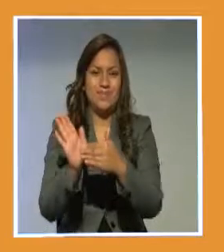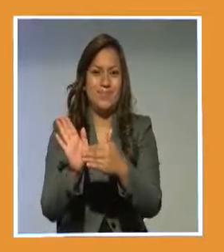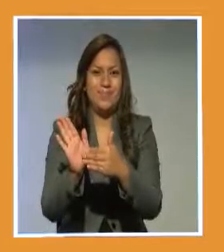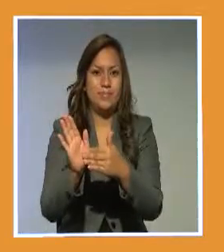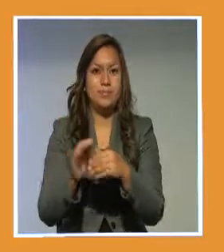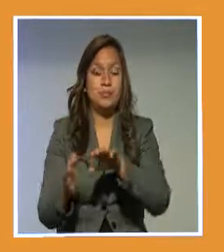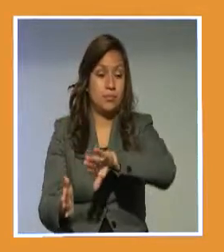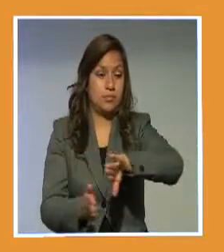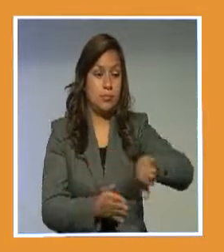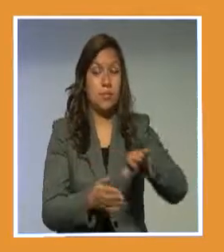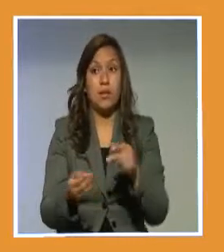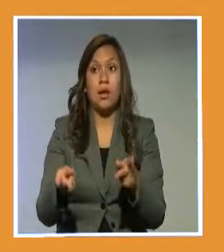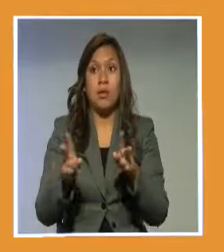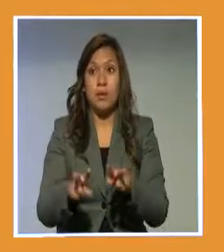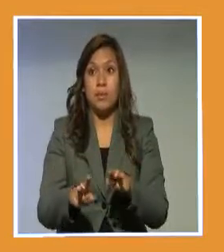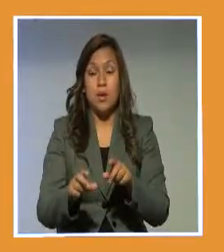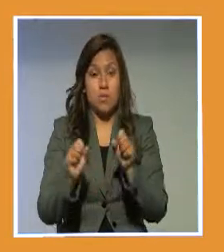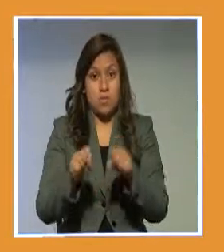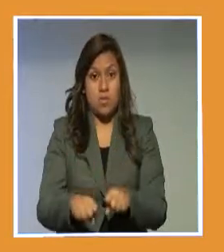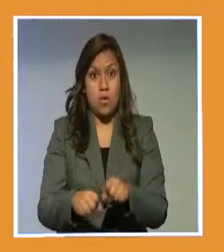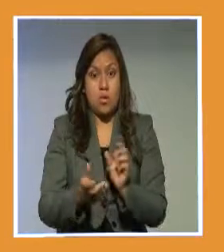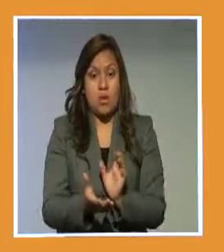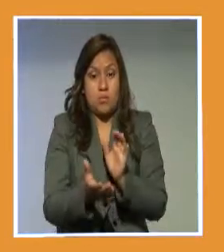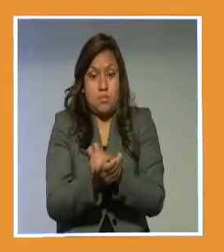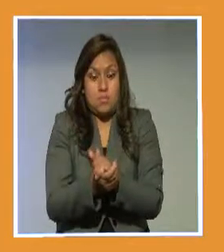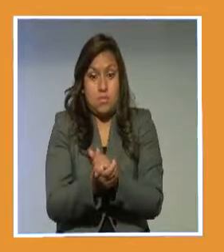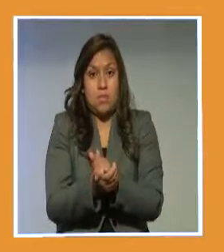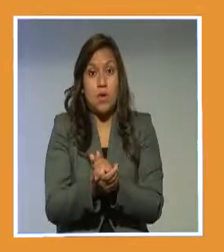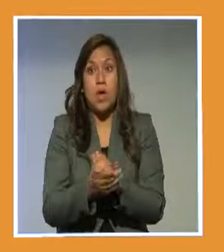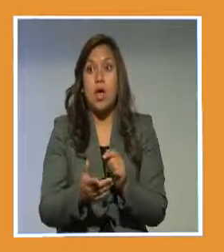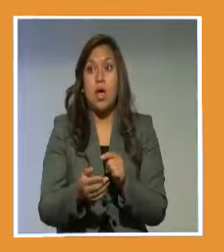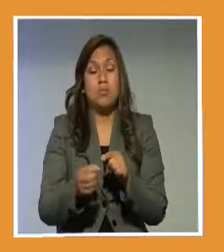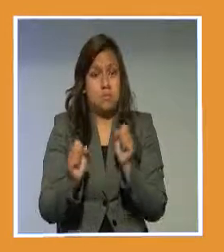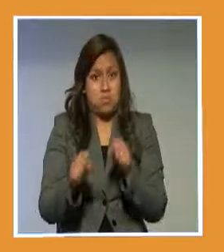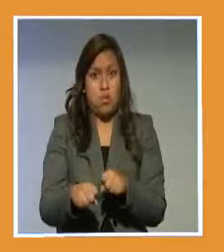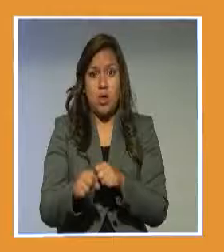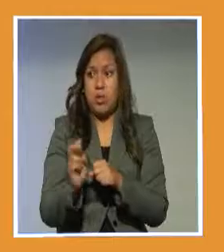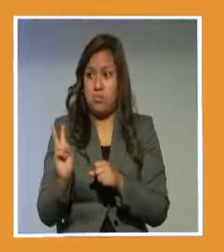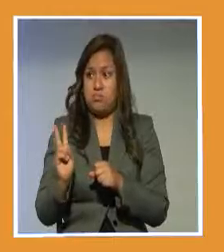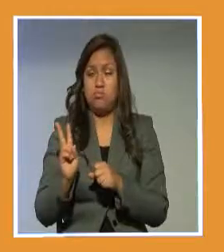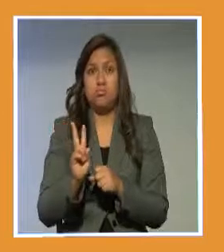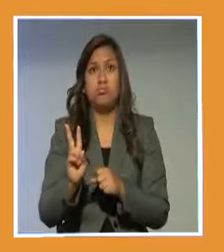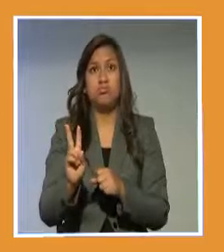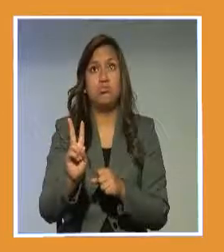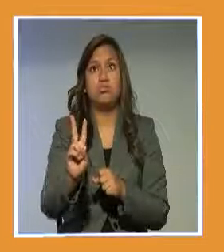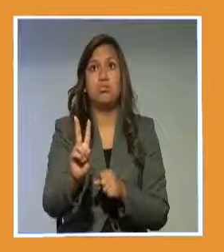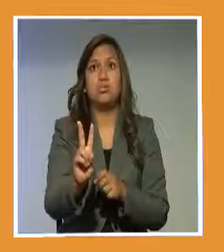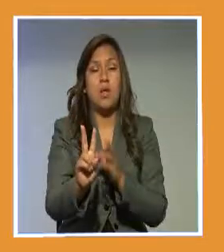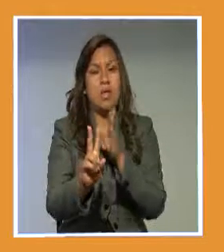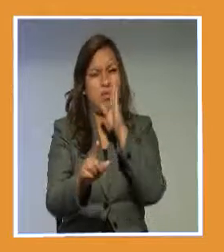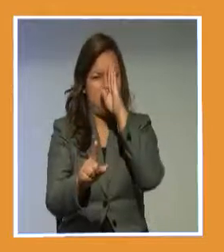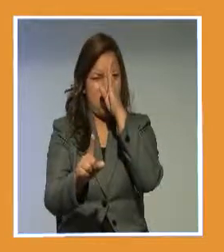que, perdón, las parejas puedan ir de manera directa y no necesiten la mediación de un abogado.